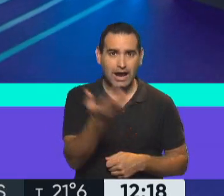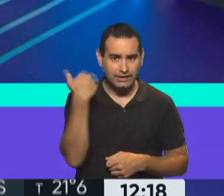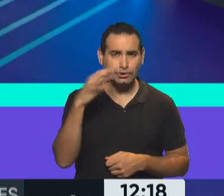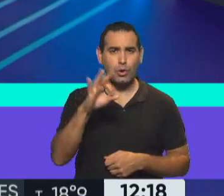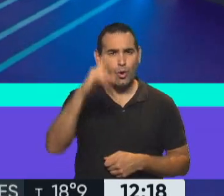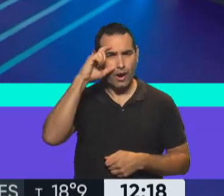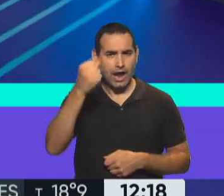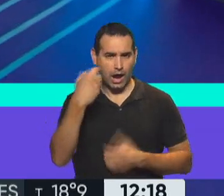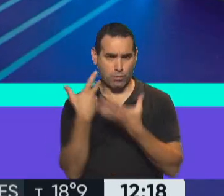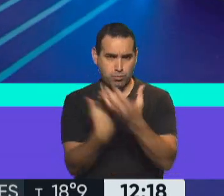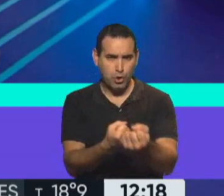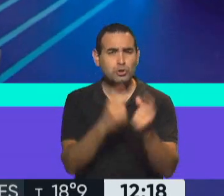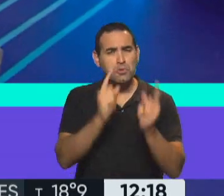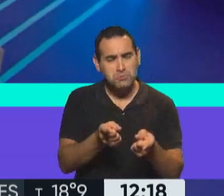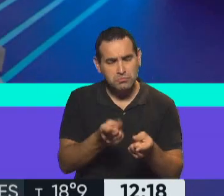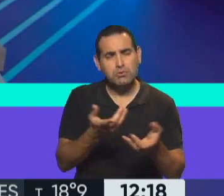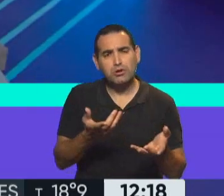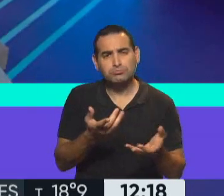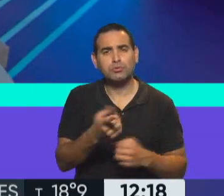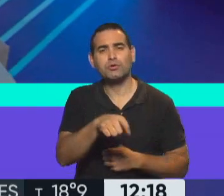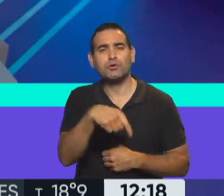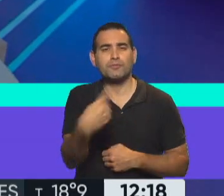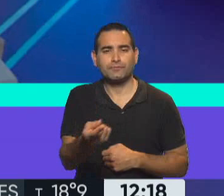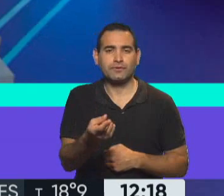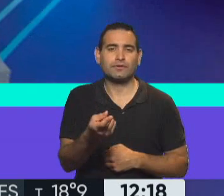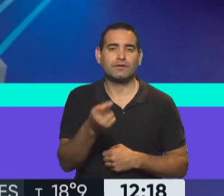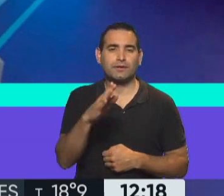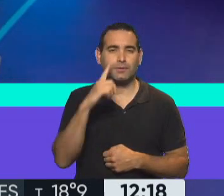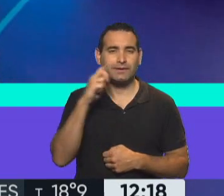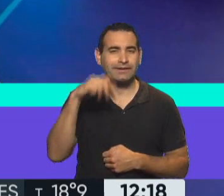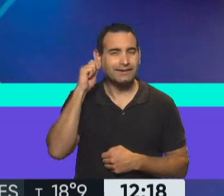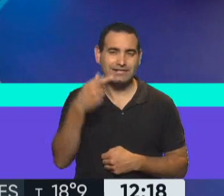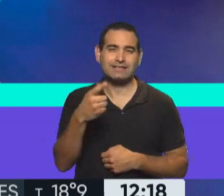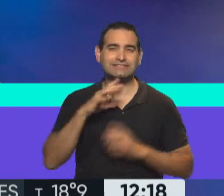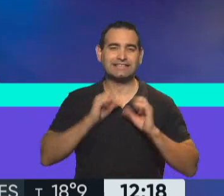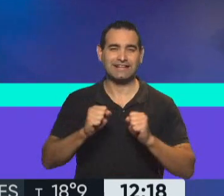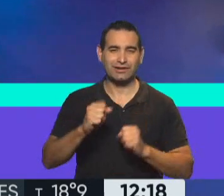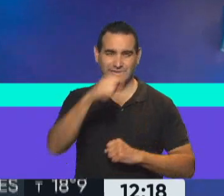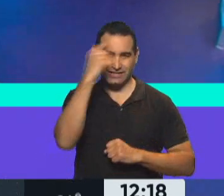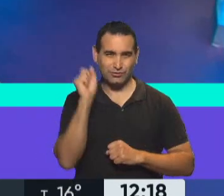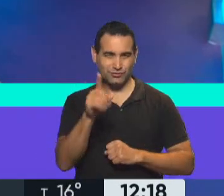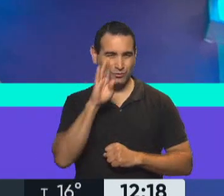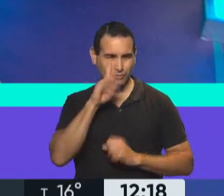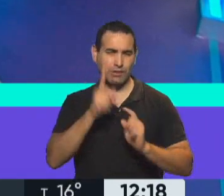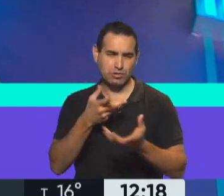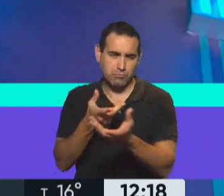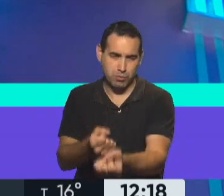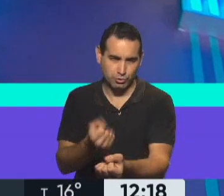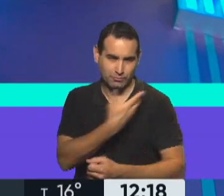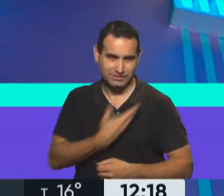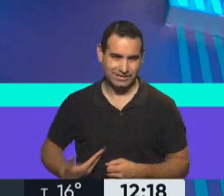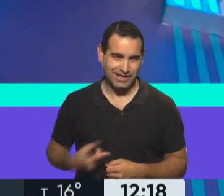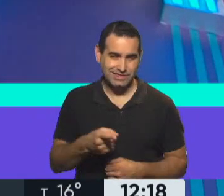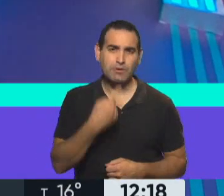al uso de algún gesto a favor de antony blinken el brindar yo estado de eeuu como corroborando que